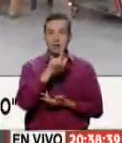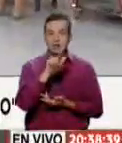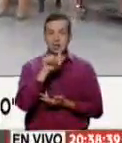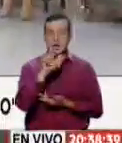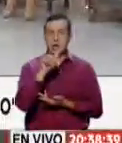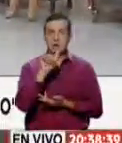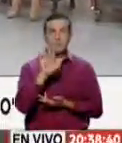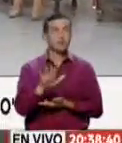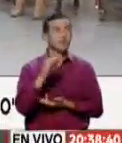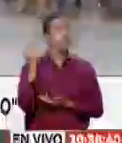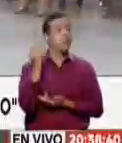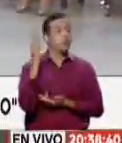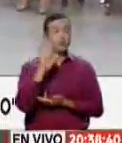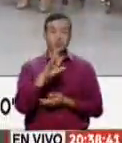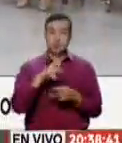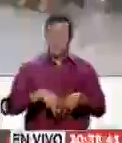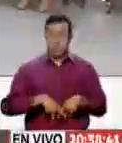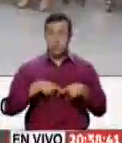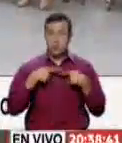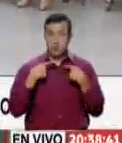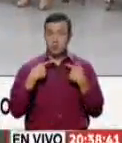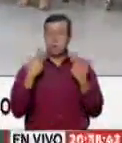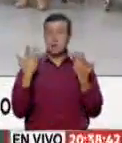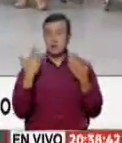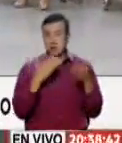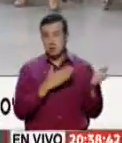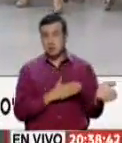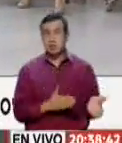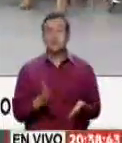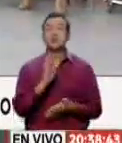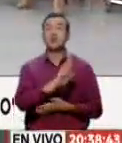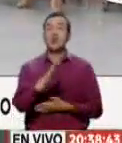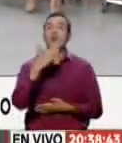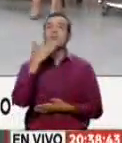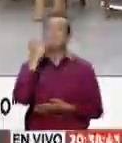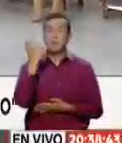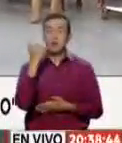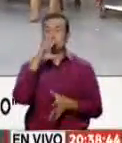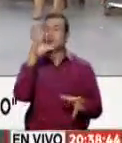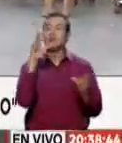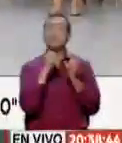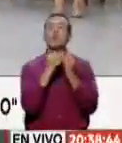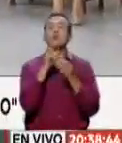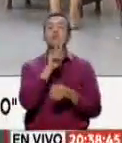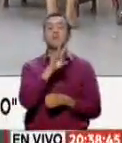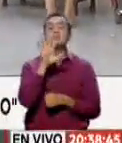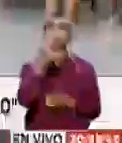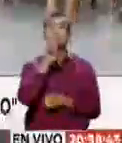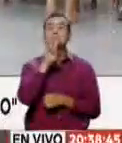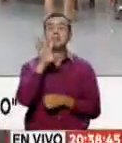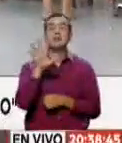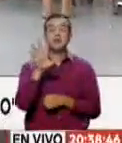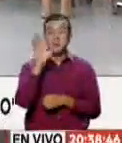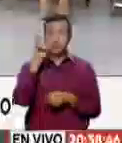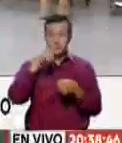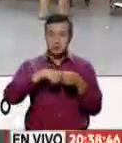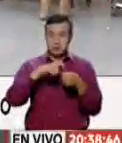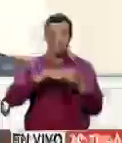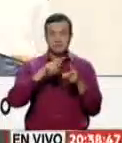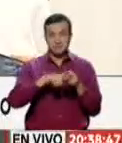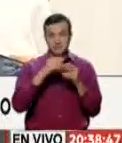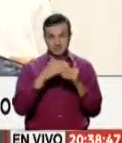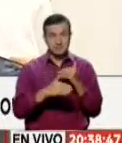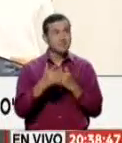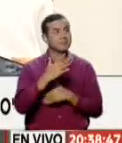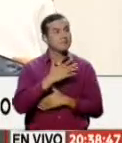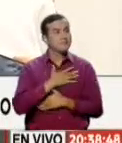joven artesano que ha dedicado su vida a este oficio. Él fue el mejor de un total de 25 panaderos inscritos inicialmente.